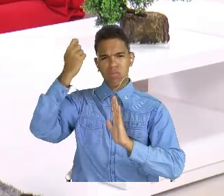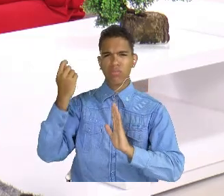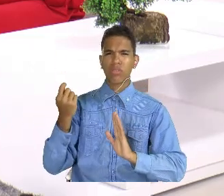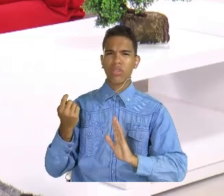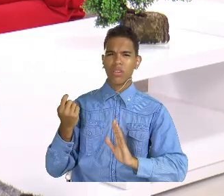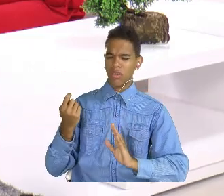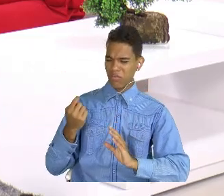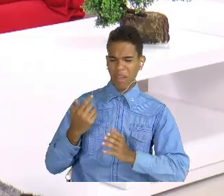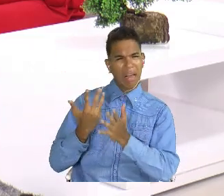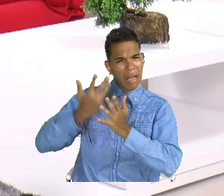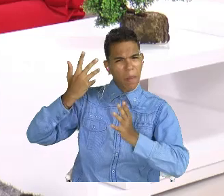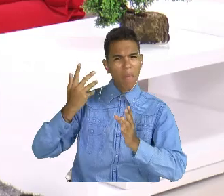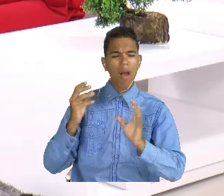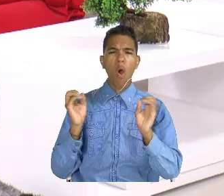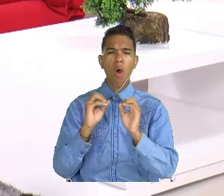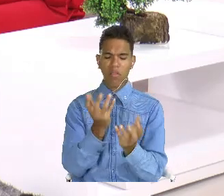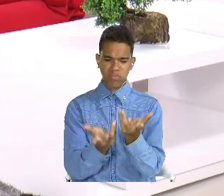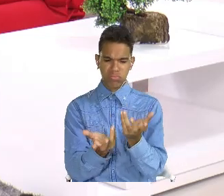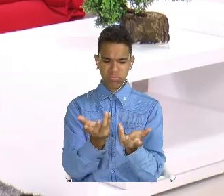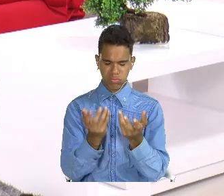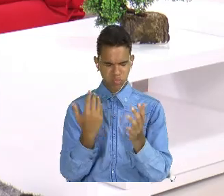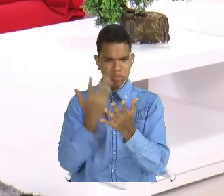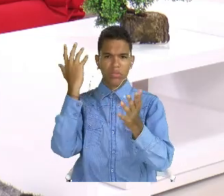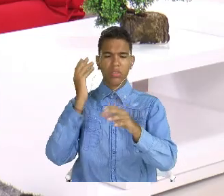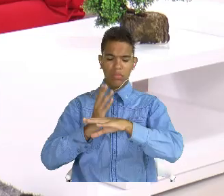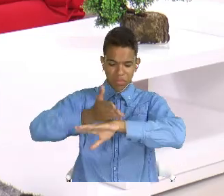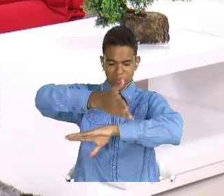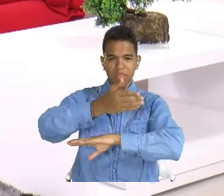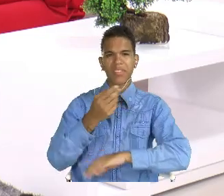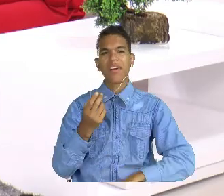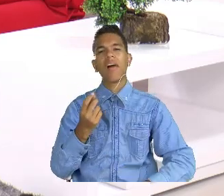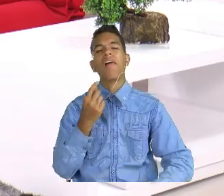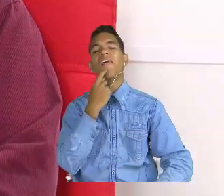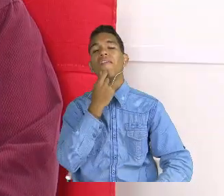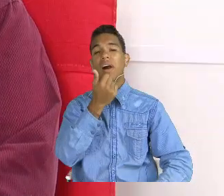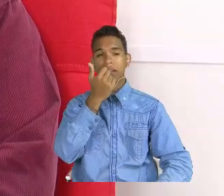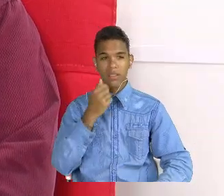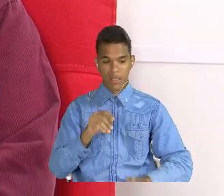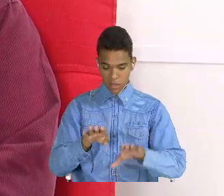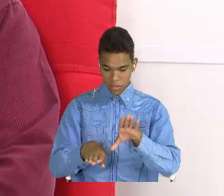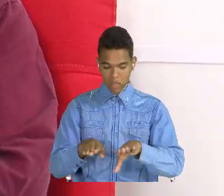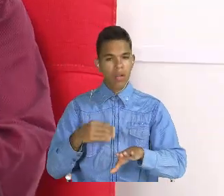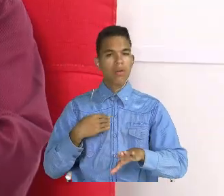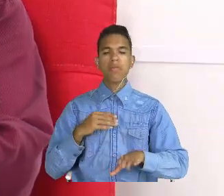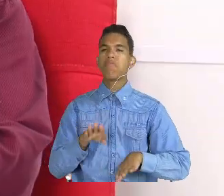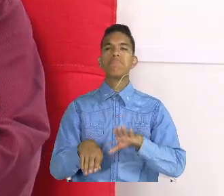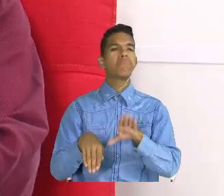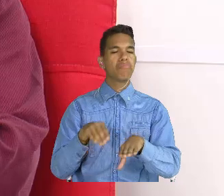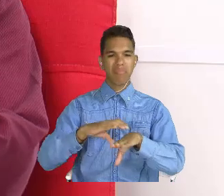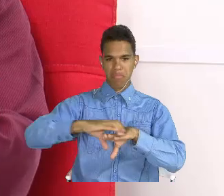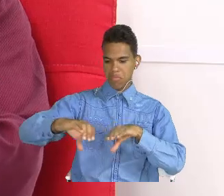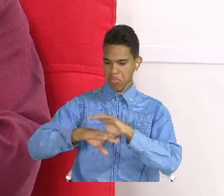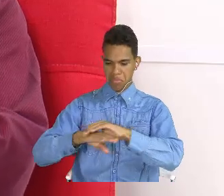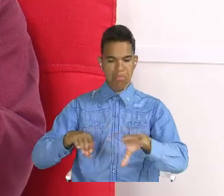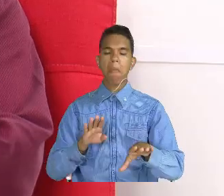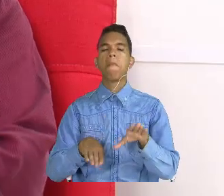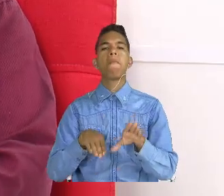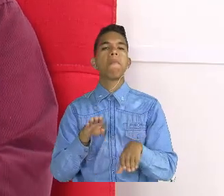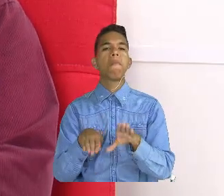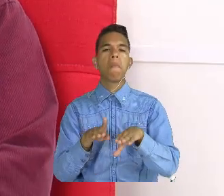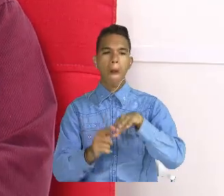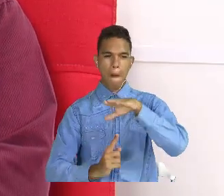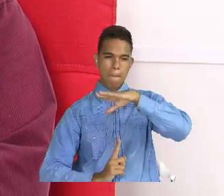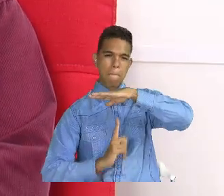alguna cuestión en la cocina se pueden estar cortando, en los pies van caminando descalzos, un chinchecito, un